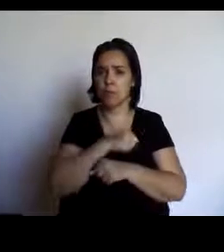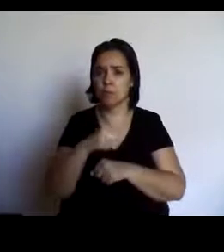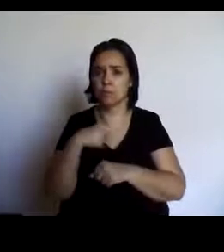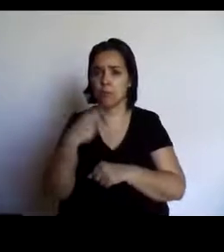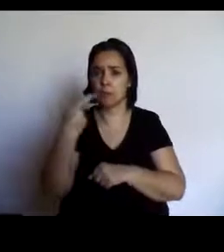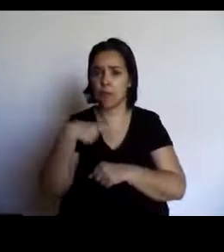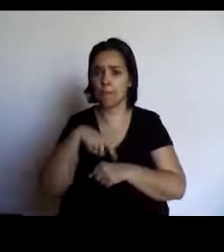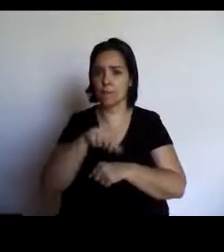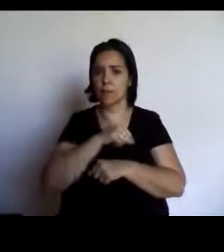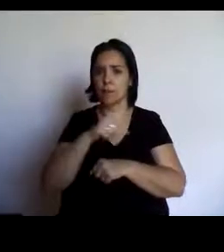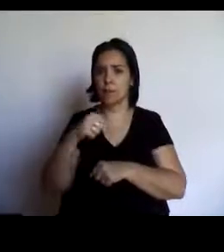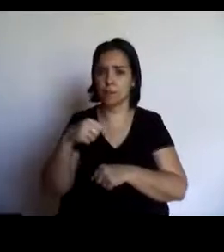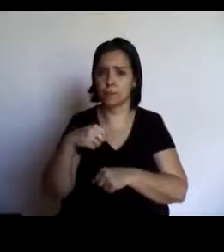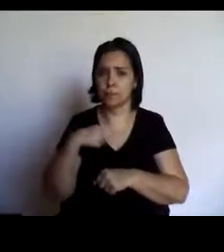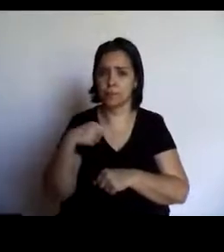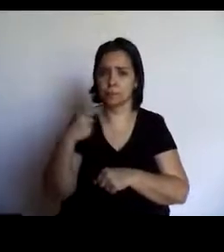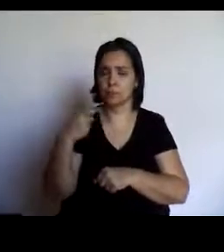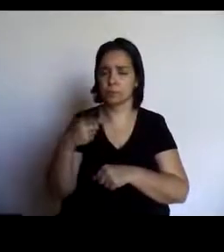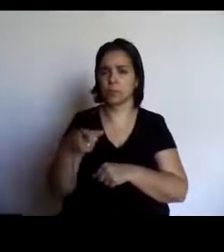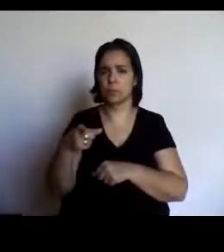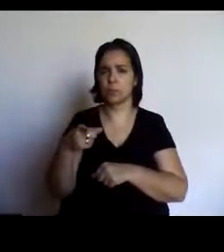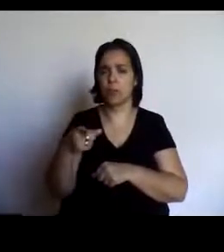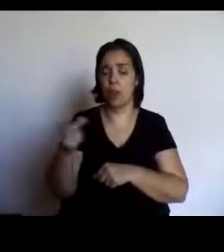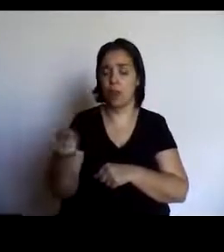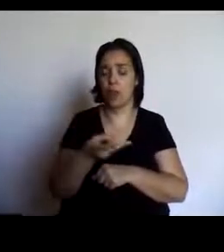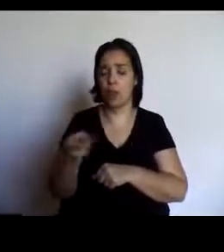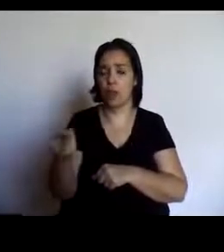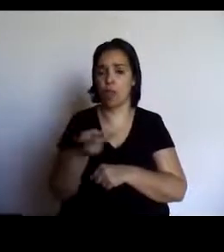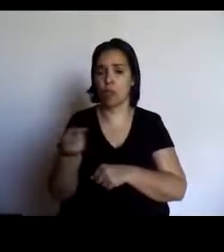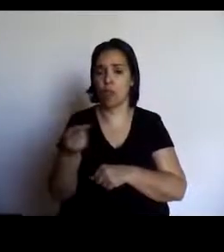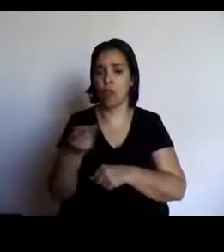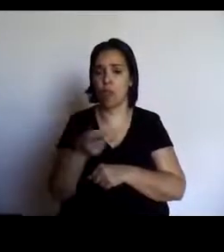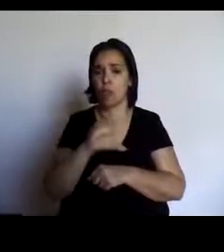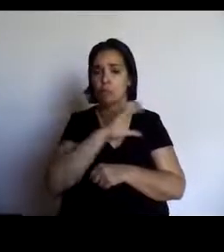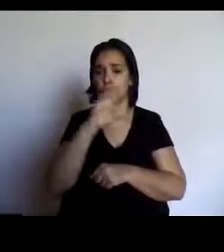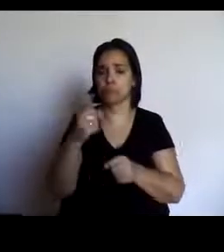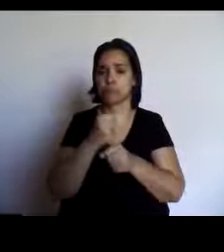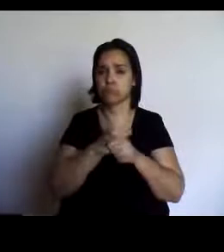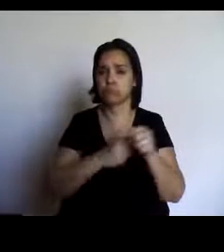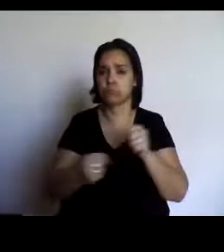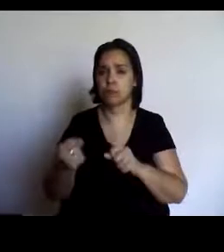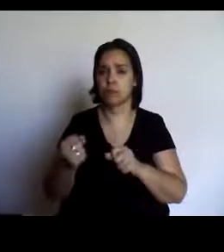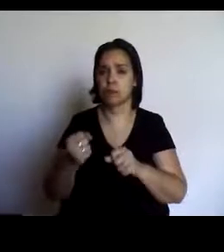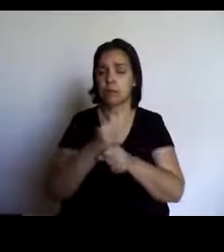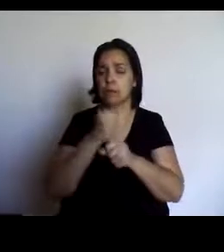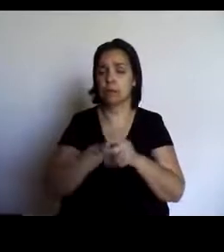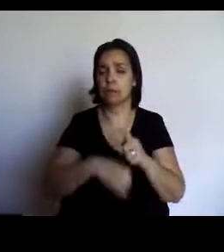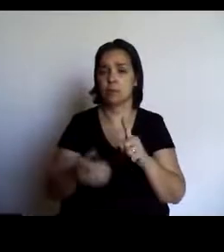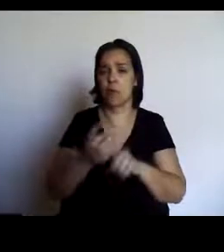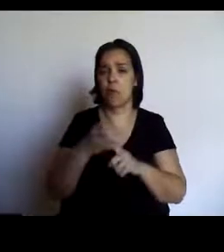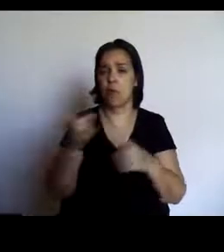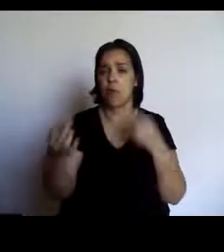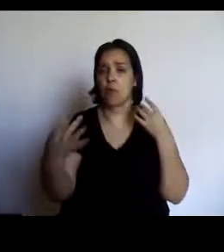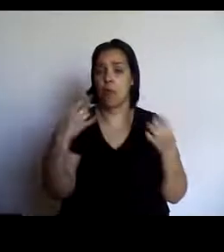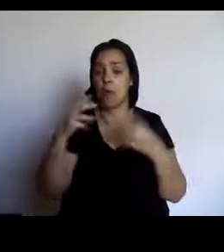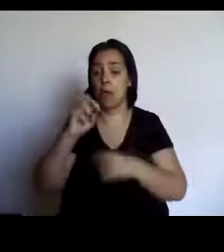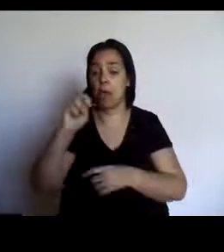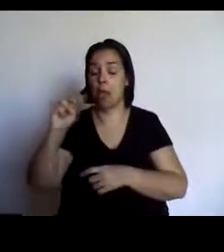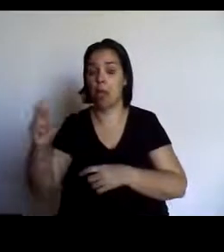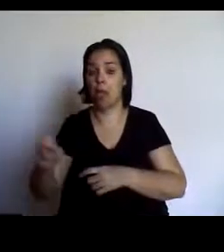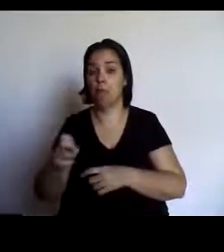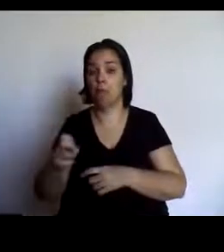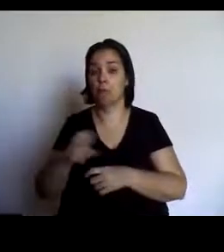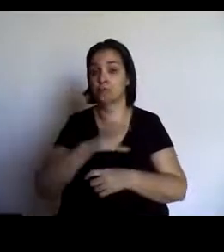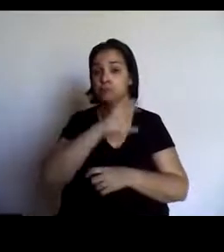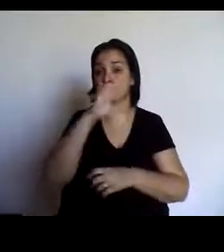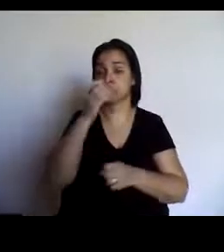autónomos que residiendo a un lado u otro de la frontera buscan empleo, trabajan o ejercen parte de su actividad en el otro país. También